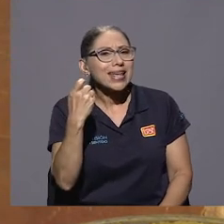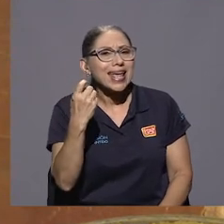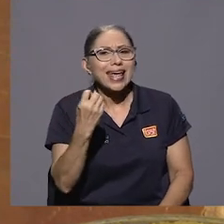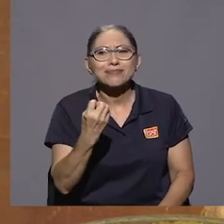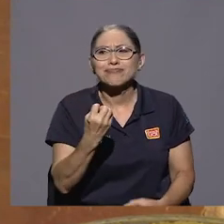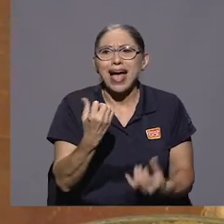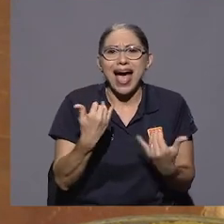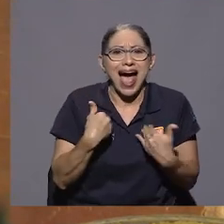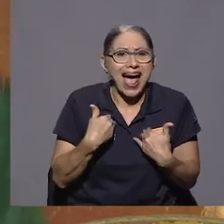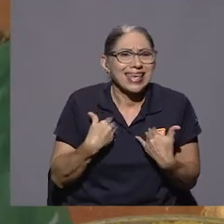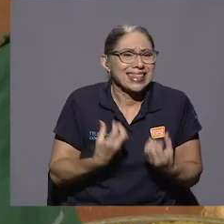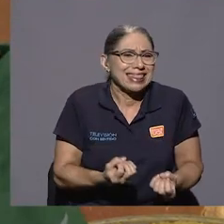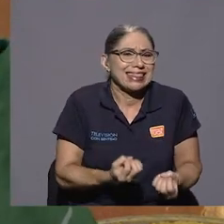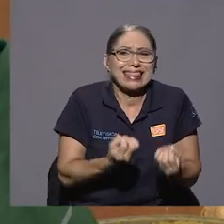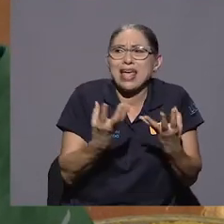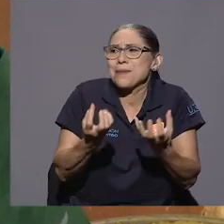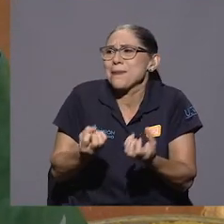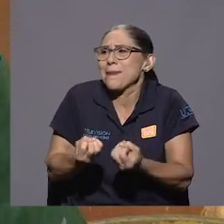demasiadas voces. Y ahora,